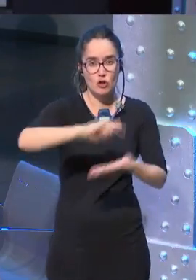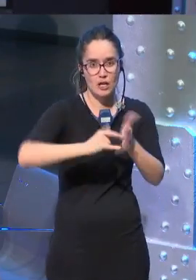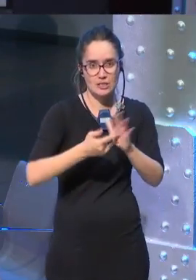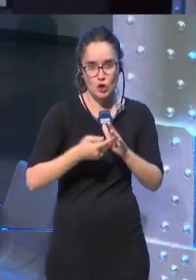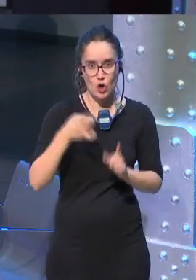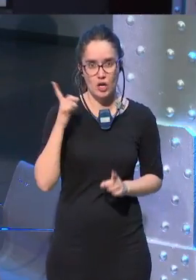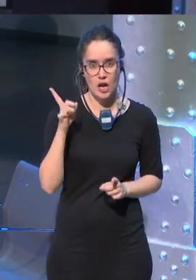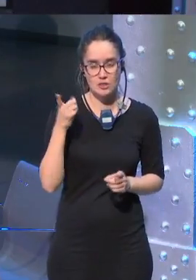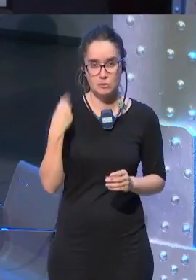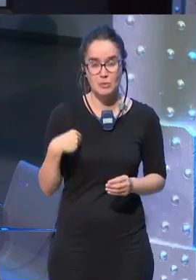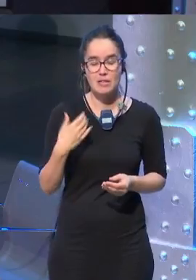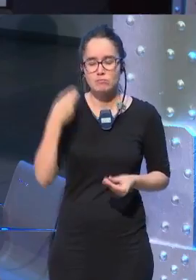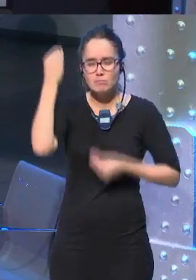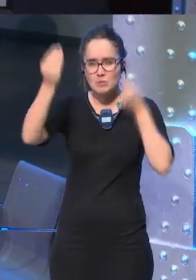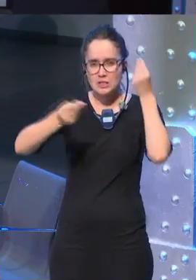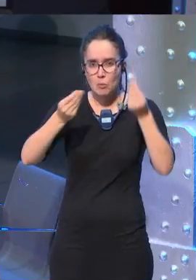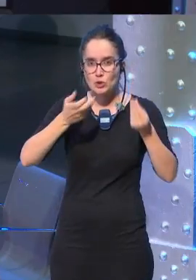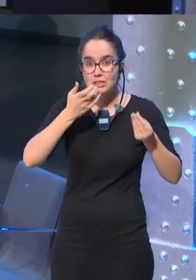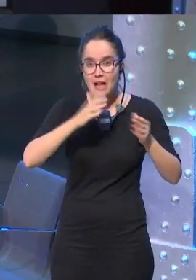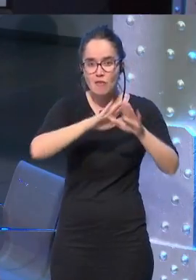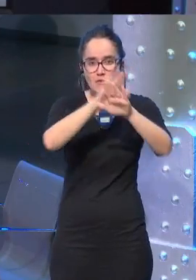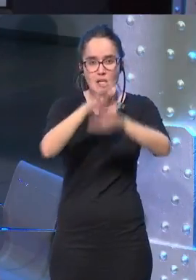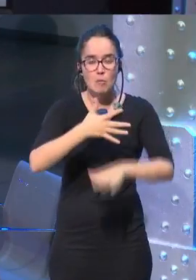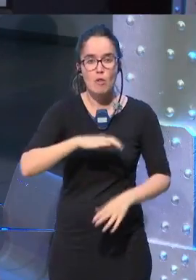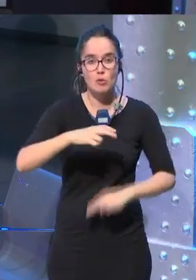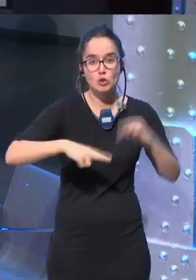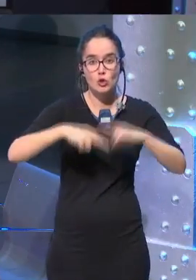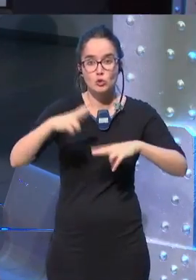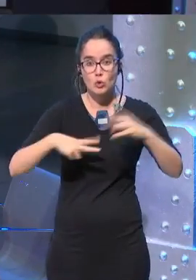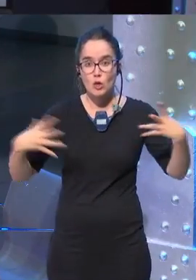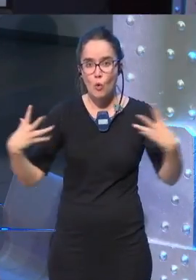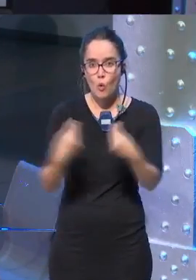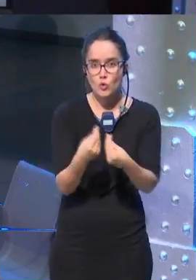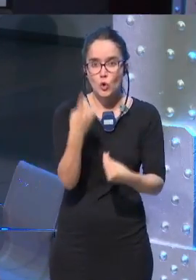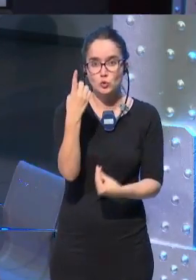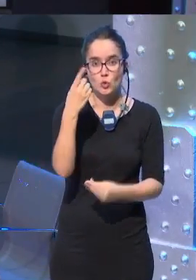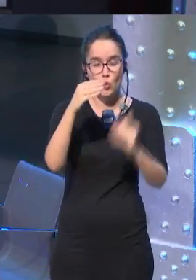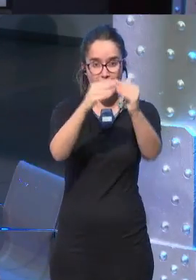tecnologías y nos planteamos si finalmente podríamos construir juntos una casa